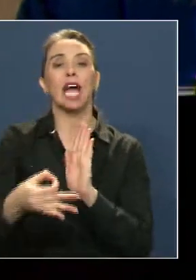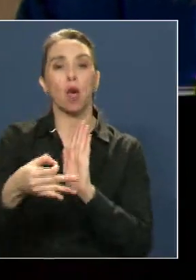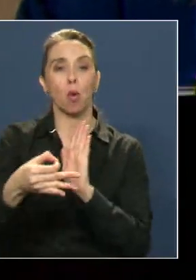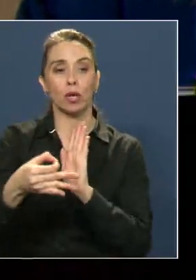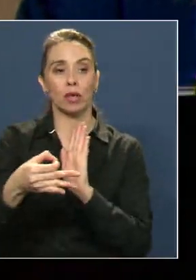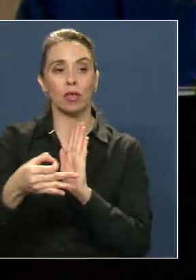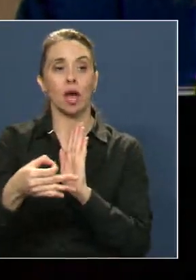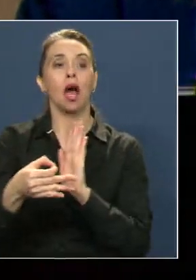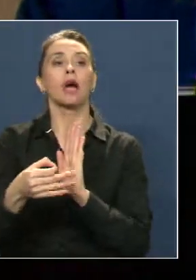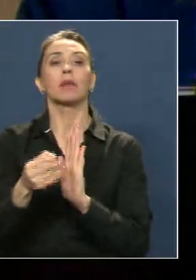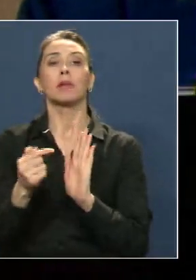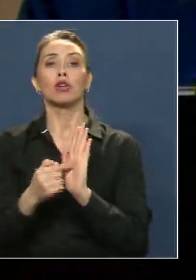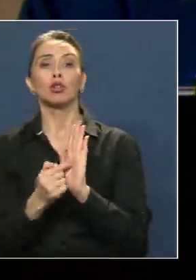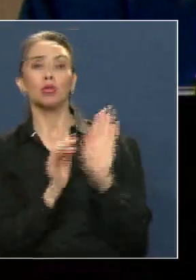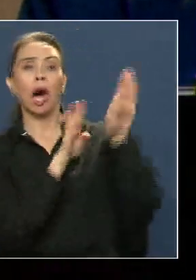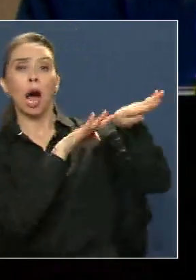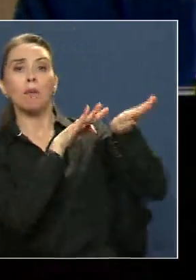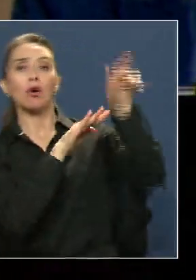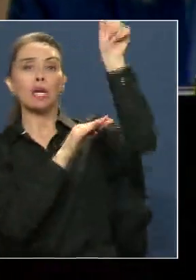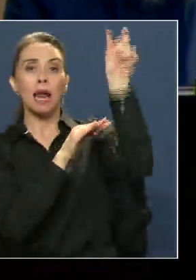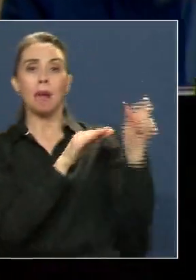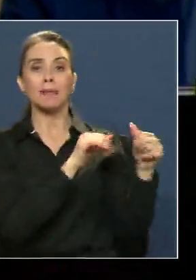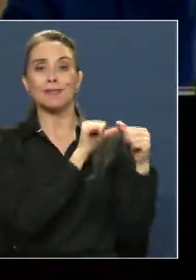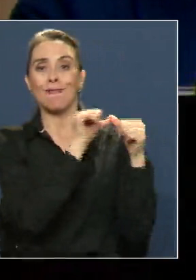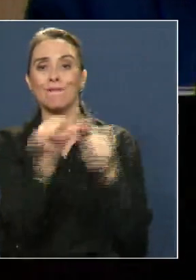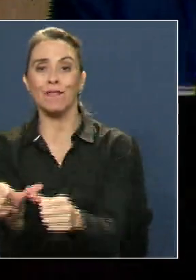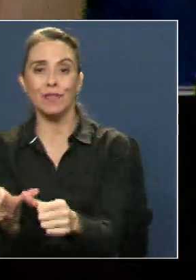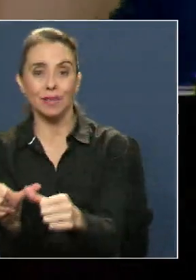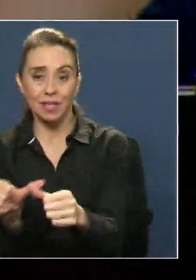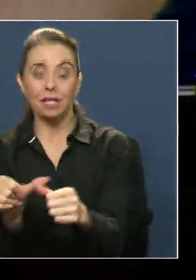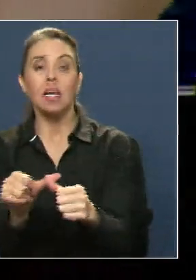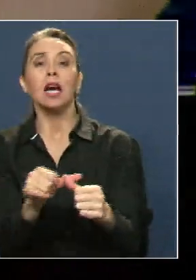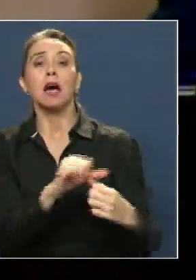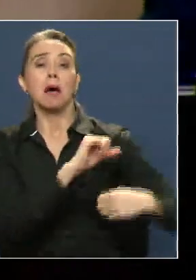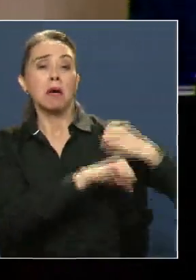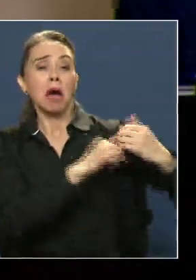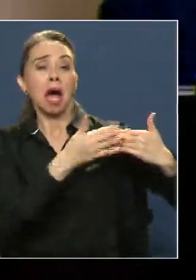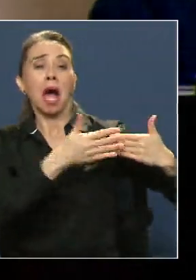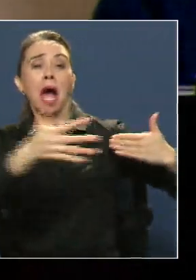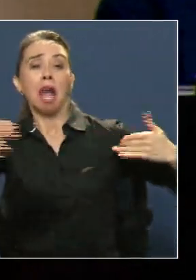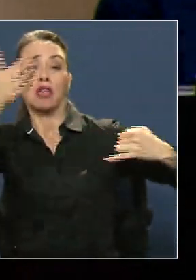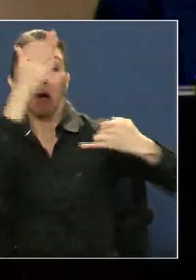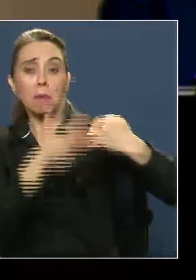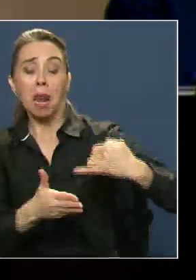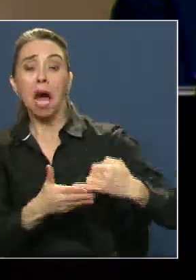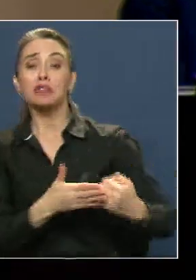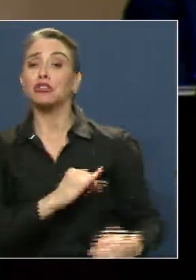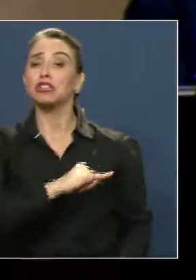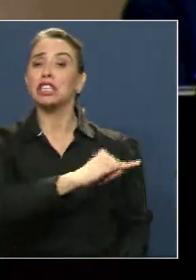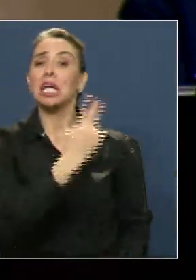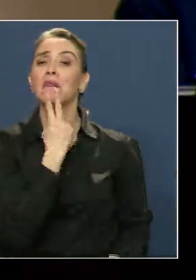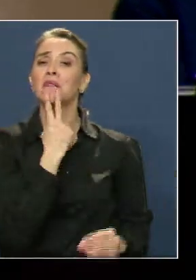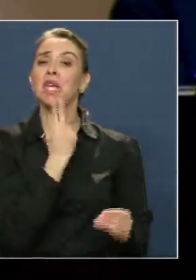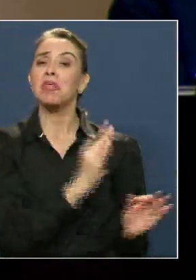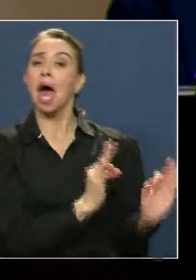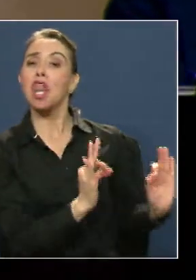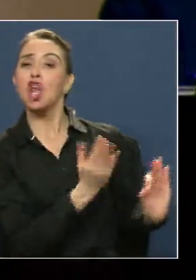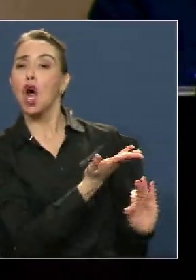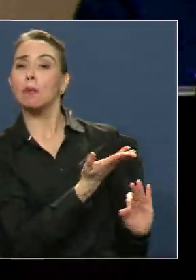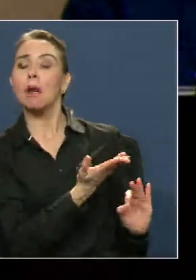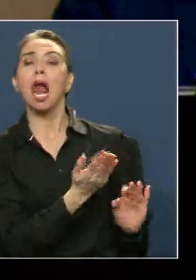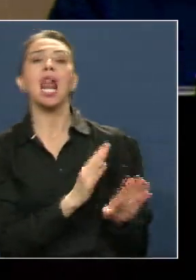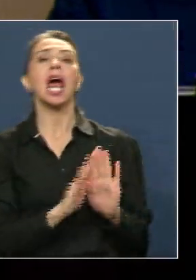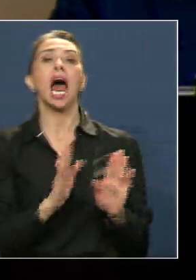solo beneficia al victimario, quien después de pasado un plazo puede seguir con su vida de manera natural, como si nada hubiese pasado